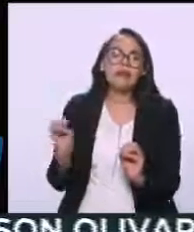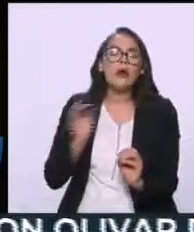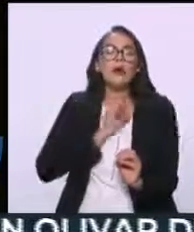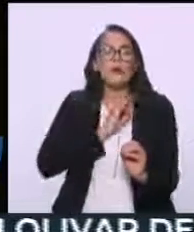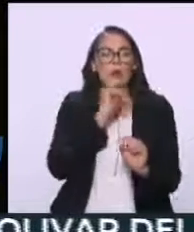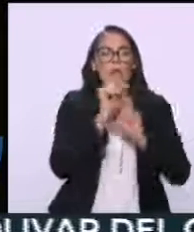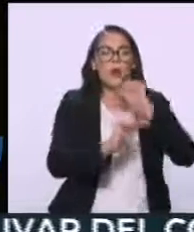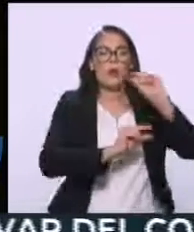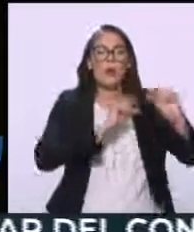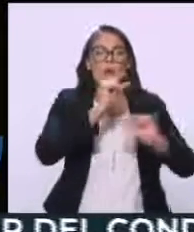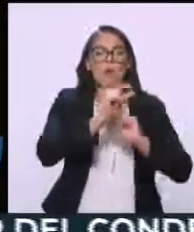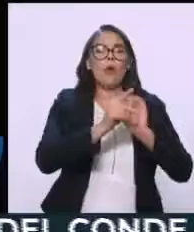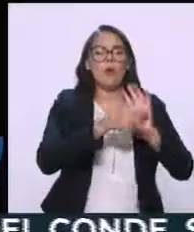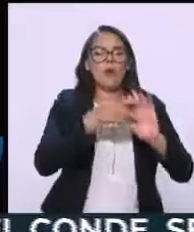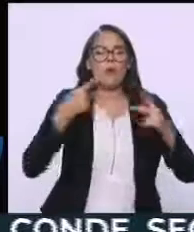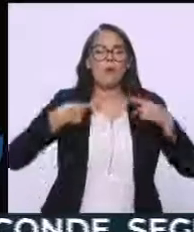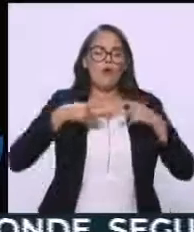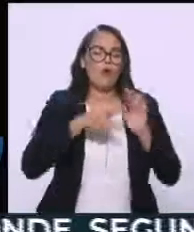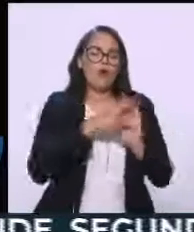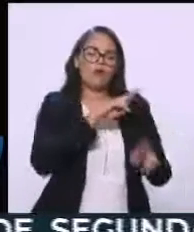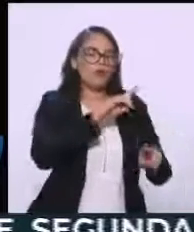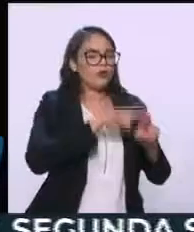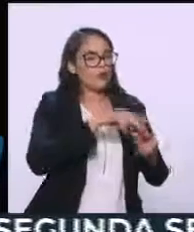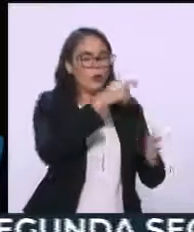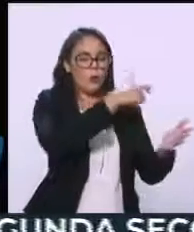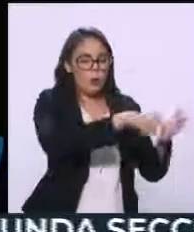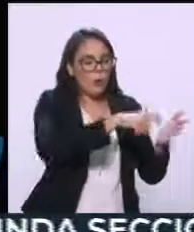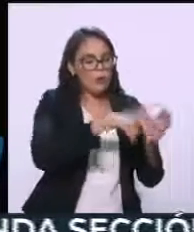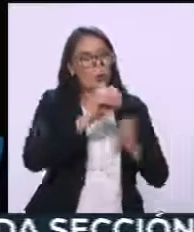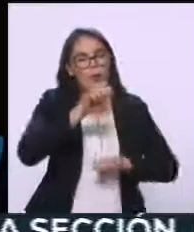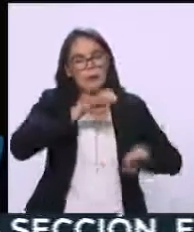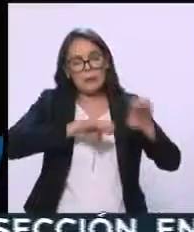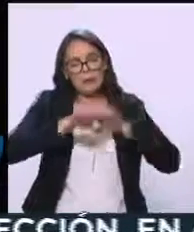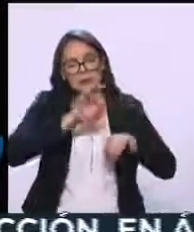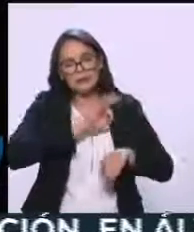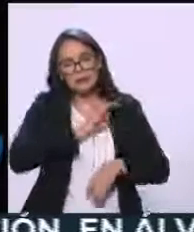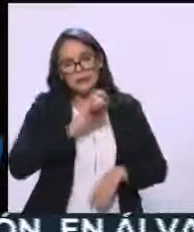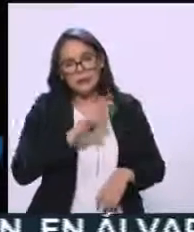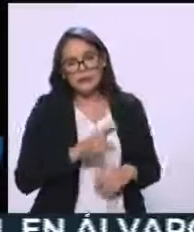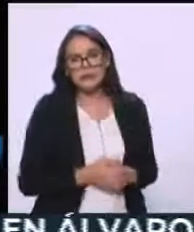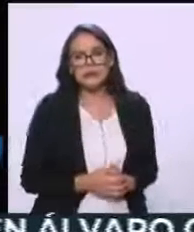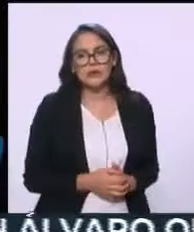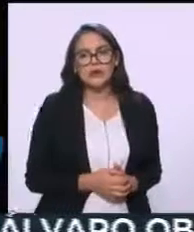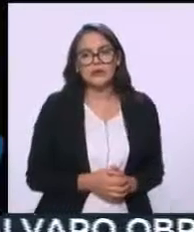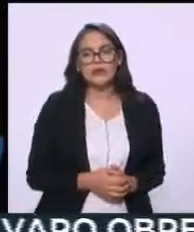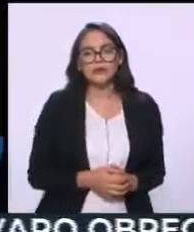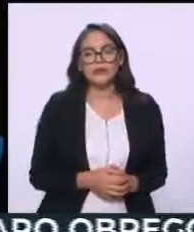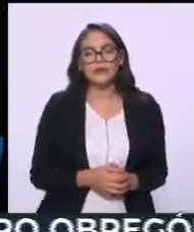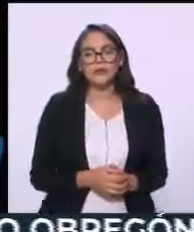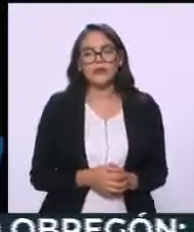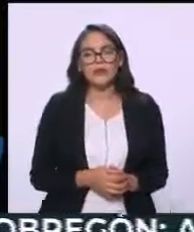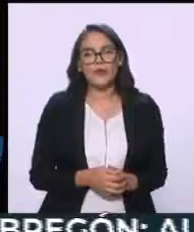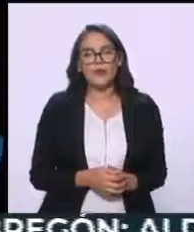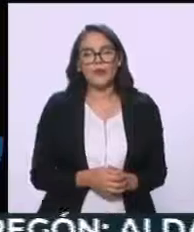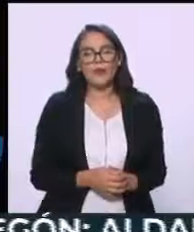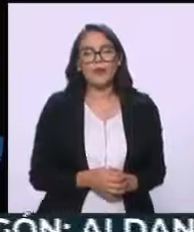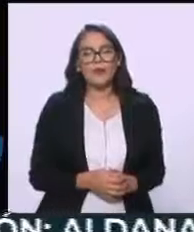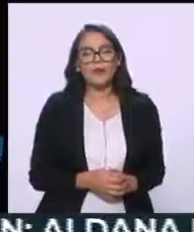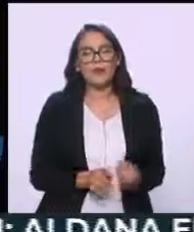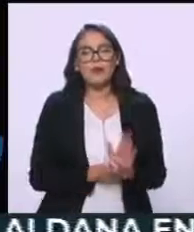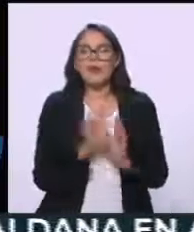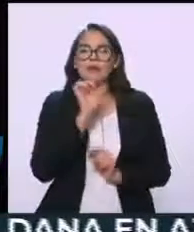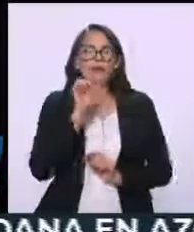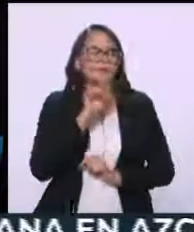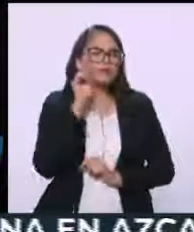lo que eventualmente sucede típicamente en una recesión. Empiezas a ver rápidamente, por ejemplo, que se empiezan a